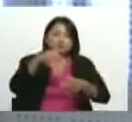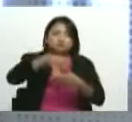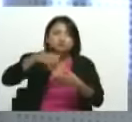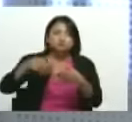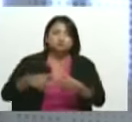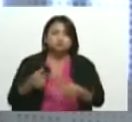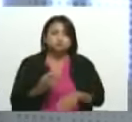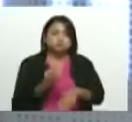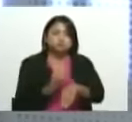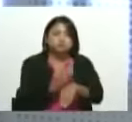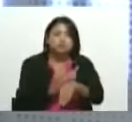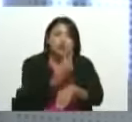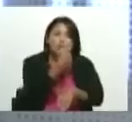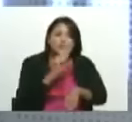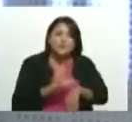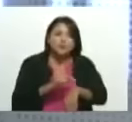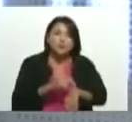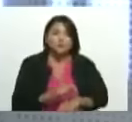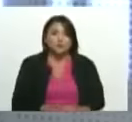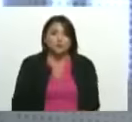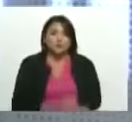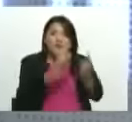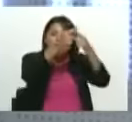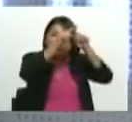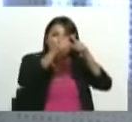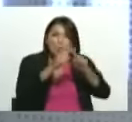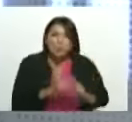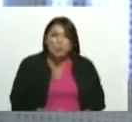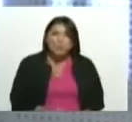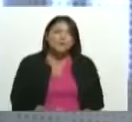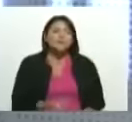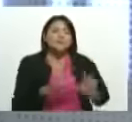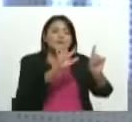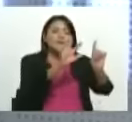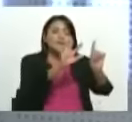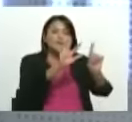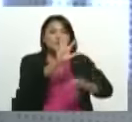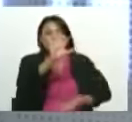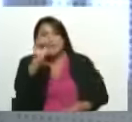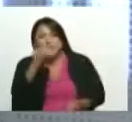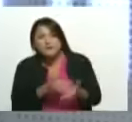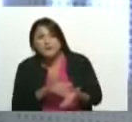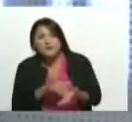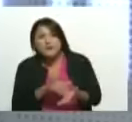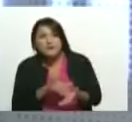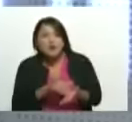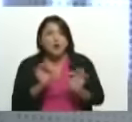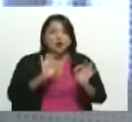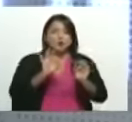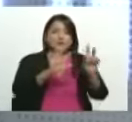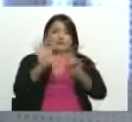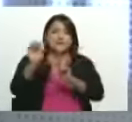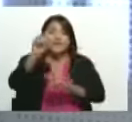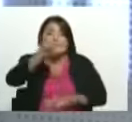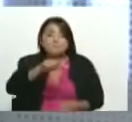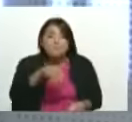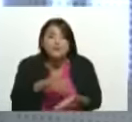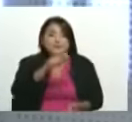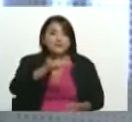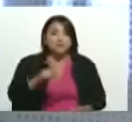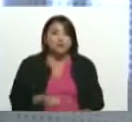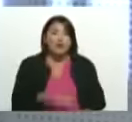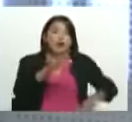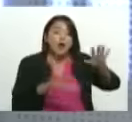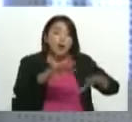tarda un minuto. Cuando sacan las cuentas, dan entre 650.000 y 700.000 personas, porque había mesas muy